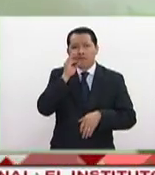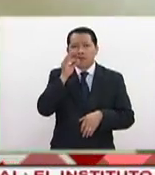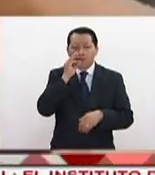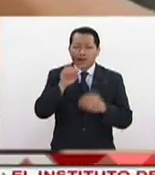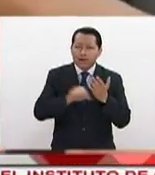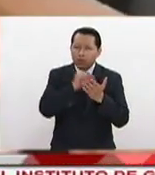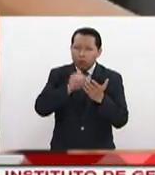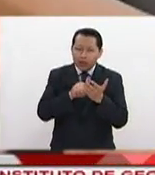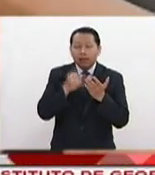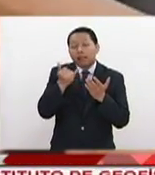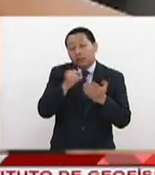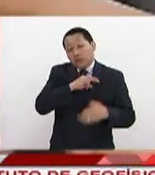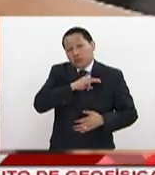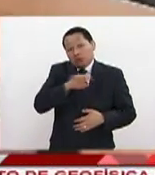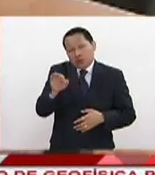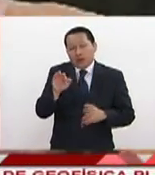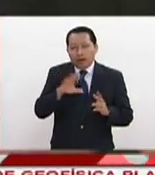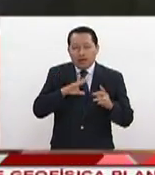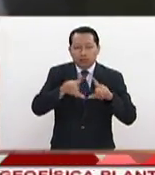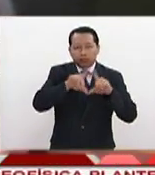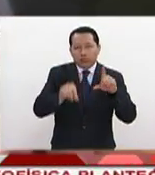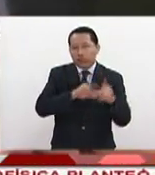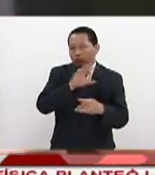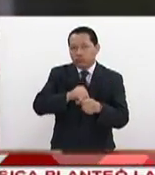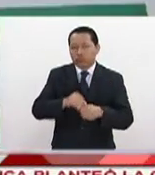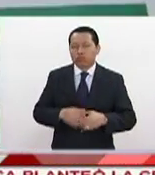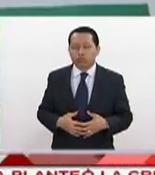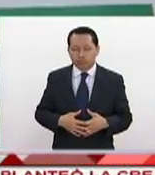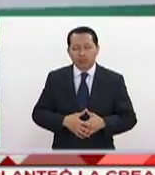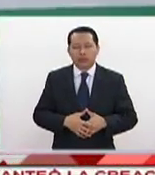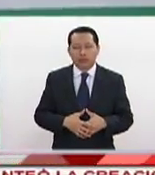y luego, de ser posible, se haga en todo el país.